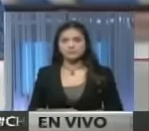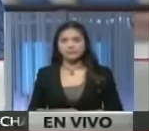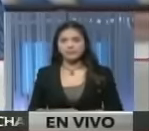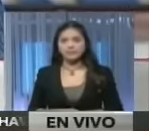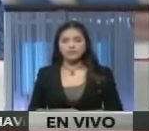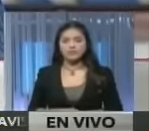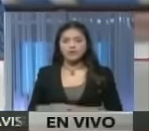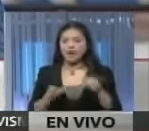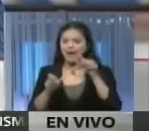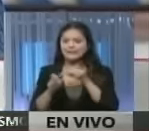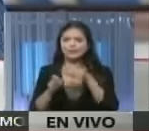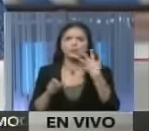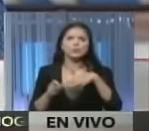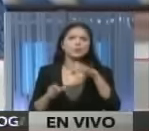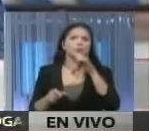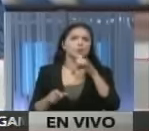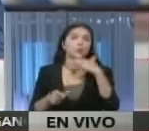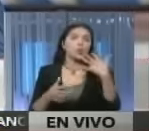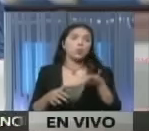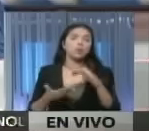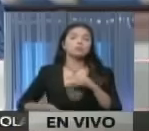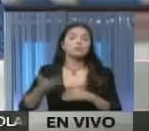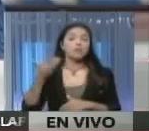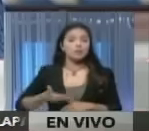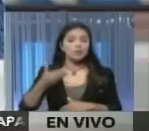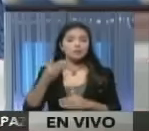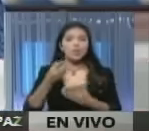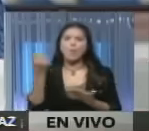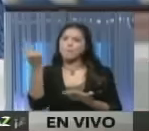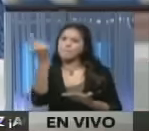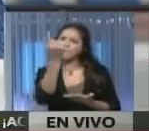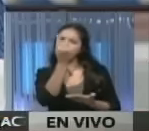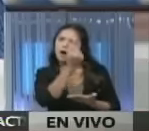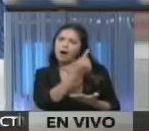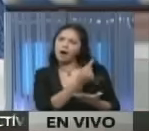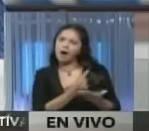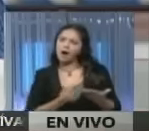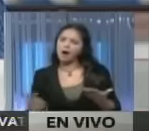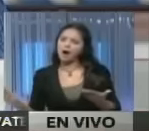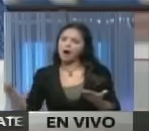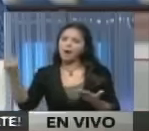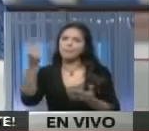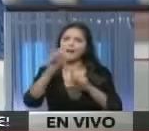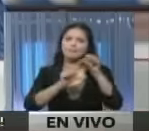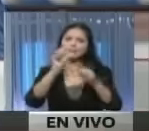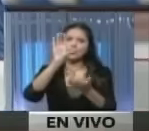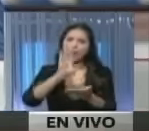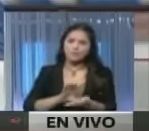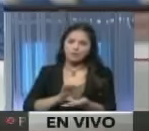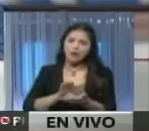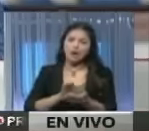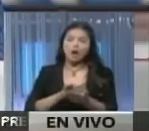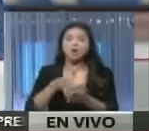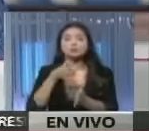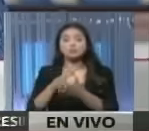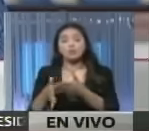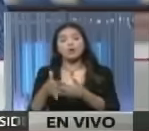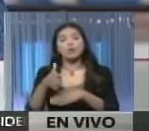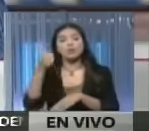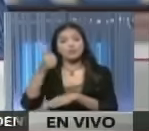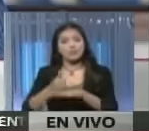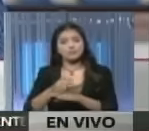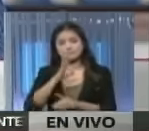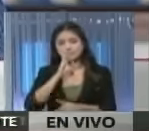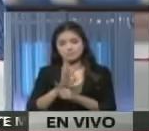material importante de interés criminalístico, un mapa geográfico del Distrito Capital, por ejemplo, con responsabilidades